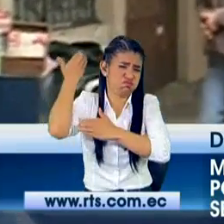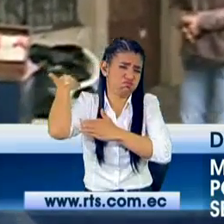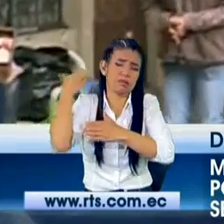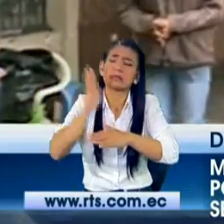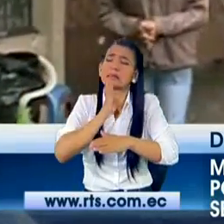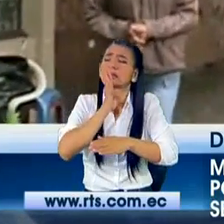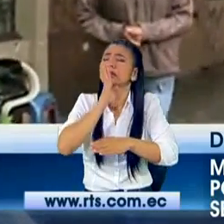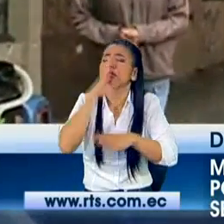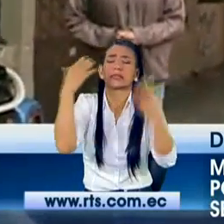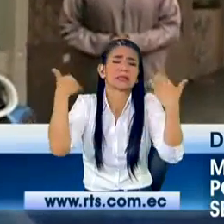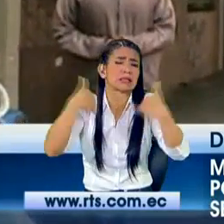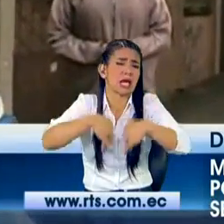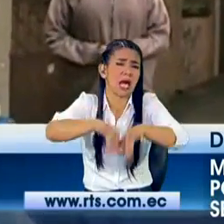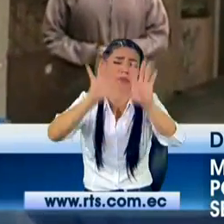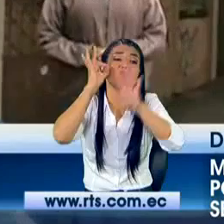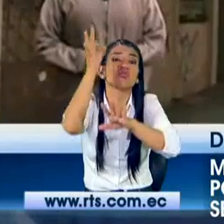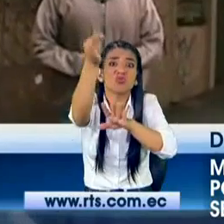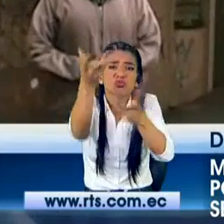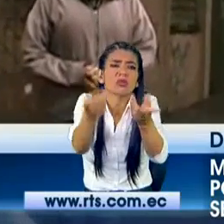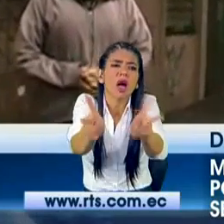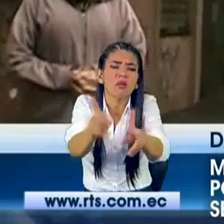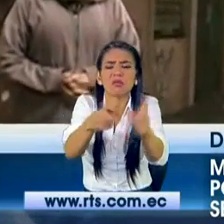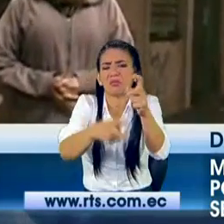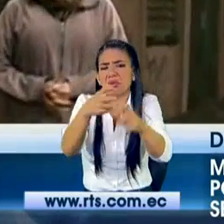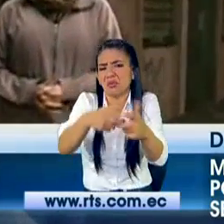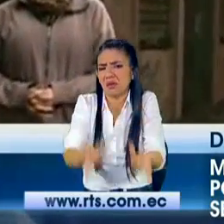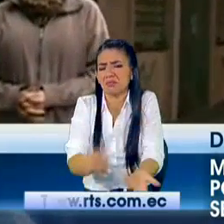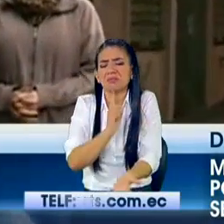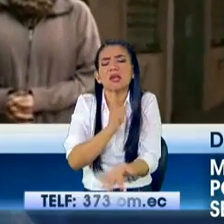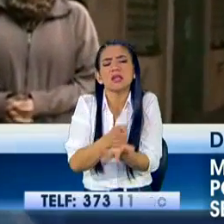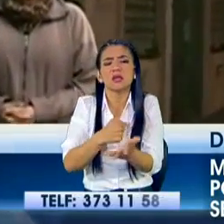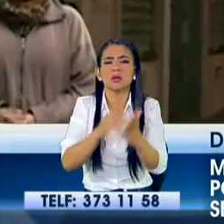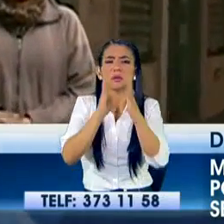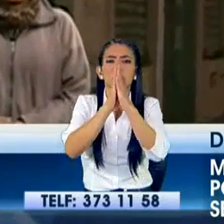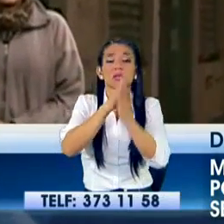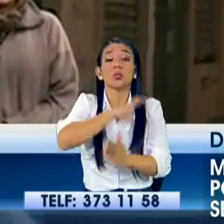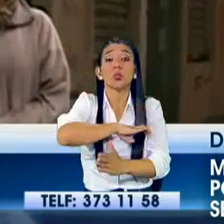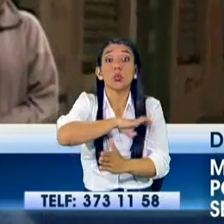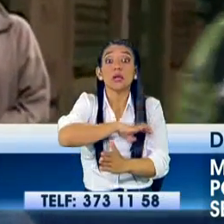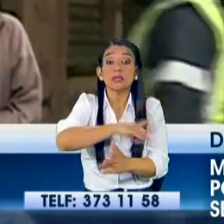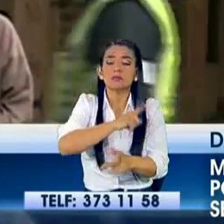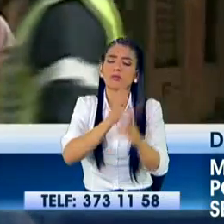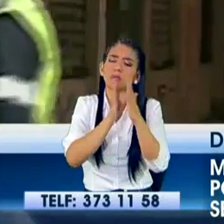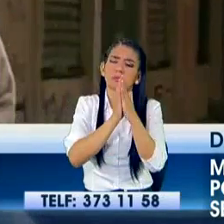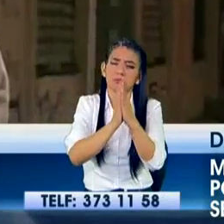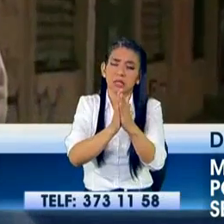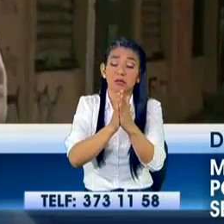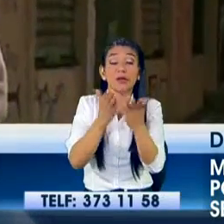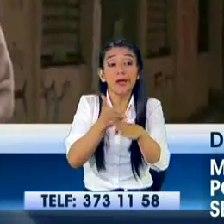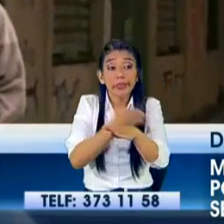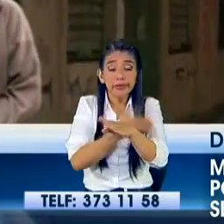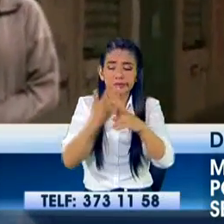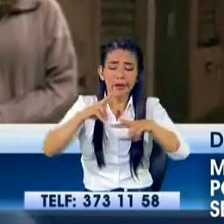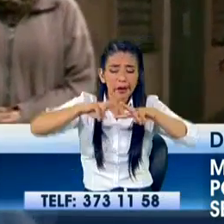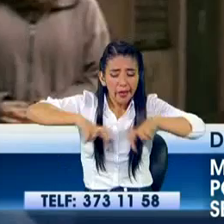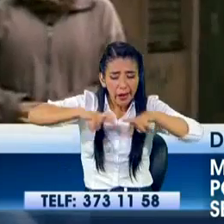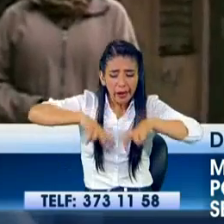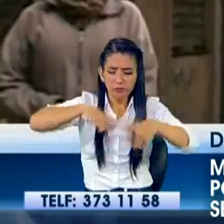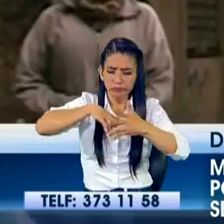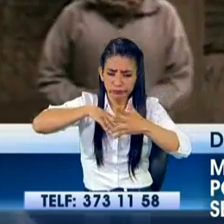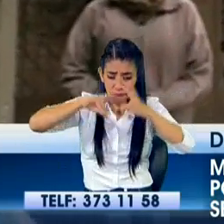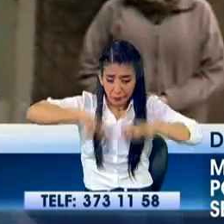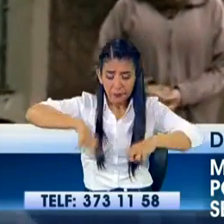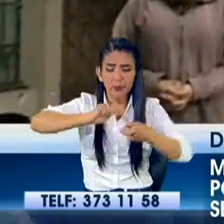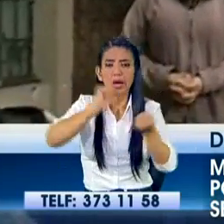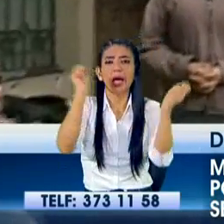ahora tienen unos puestos dignos de trabajo. Entonces, las mismas condiciones, Le pedimos a este alcalde que se haga un estudio, pero